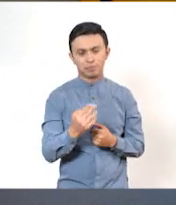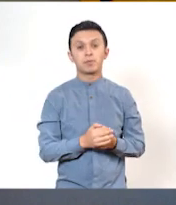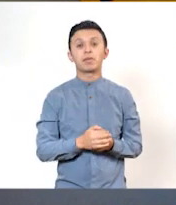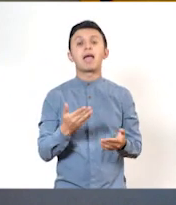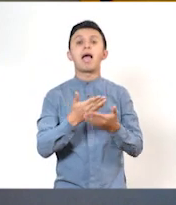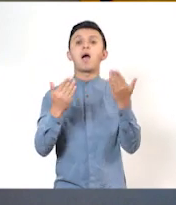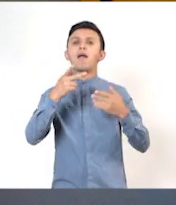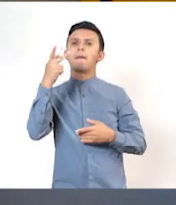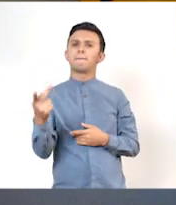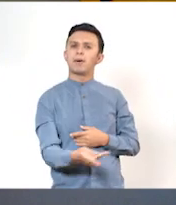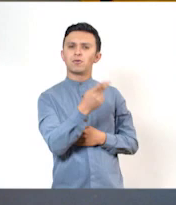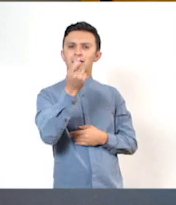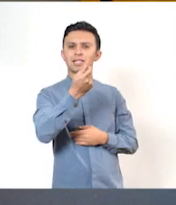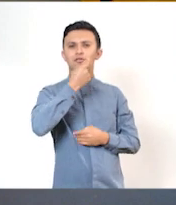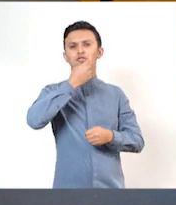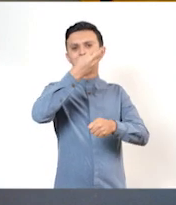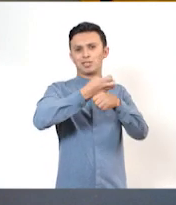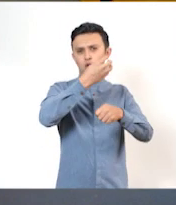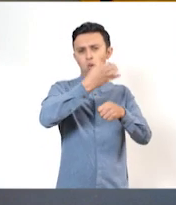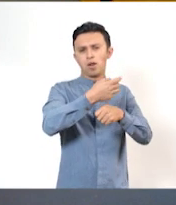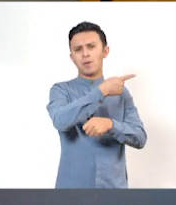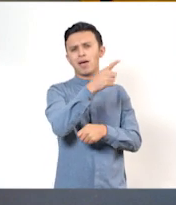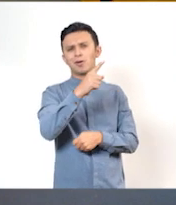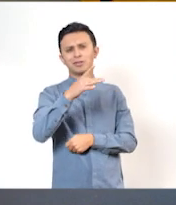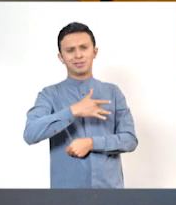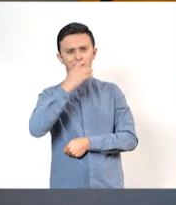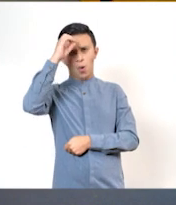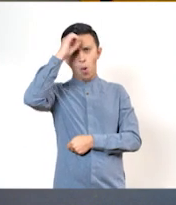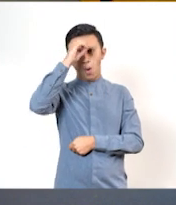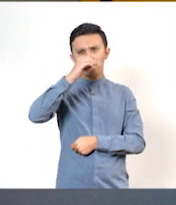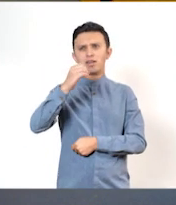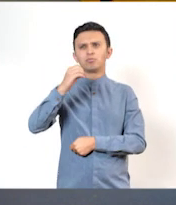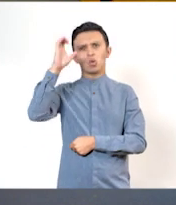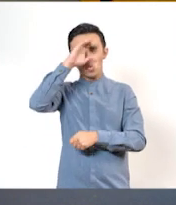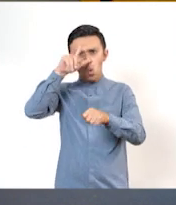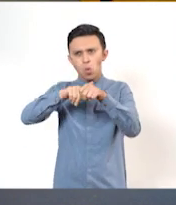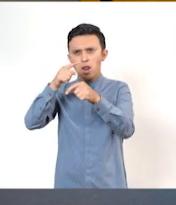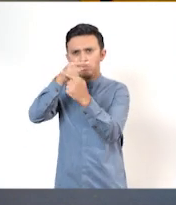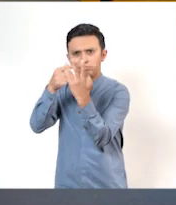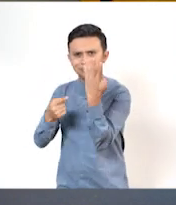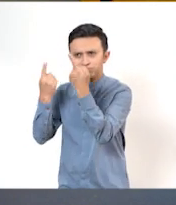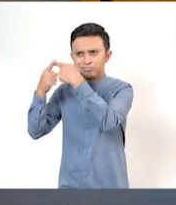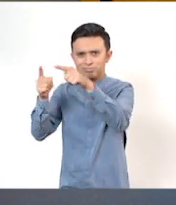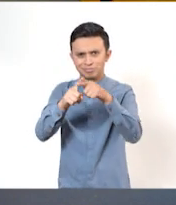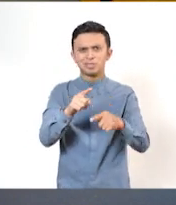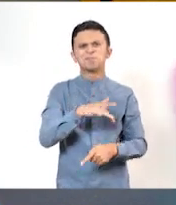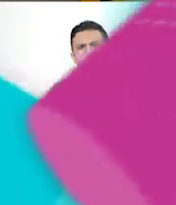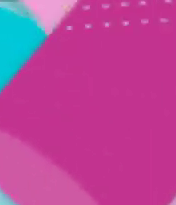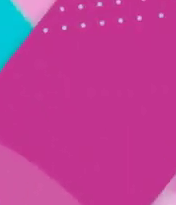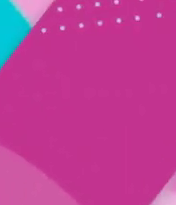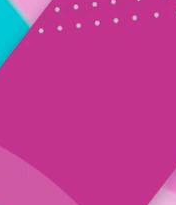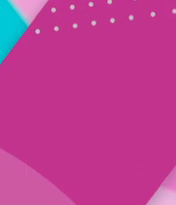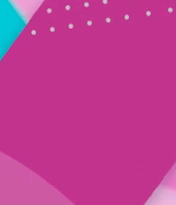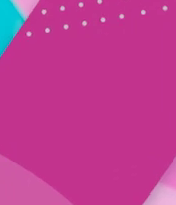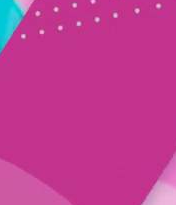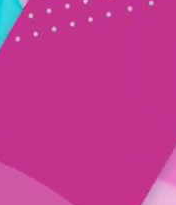las niñas y a los niños de tercero y cuarto de primaria qué piensan sobre la diversidad cultural. Vamos a ver el siguiente